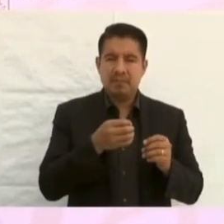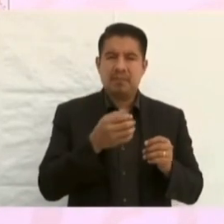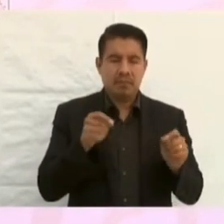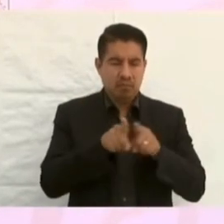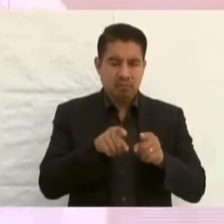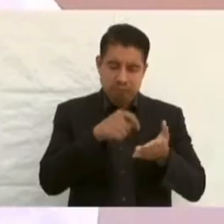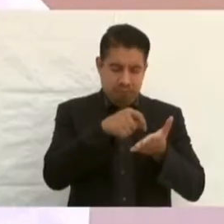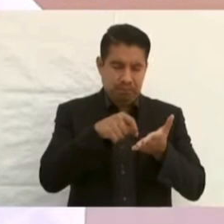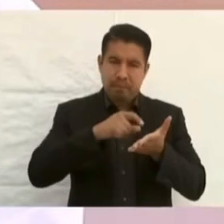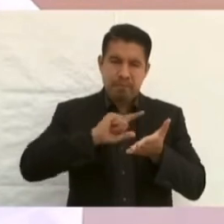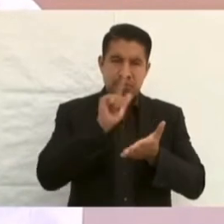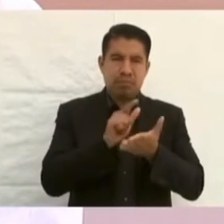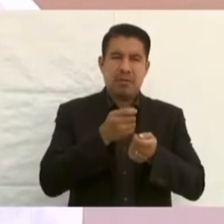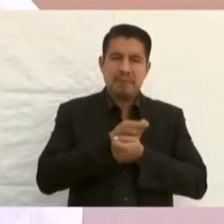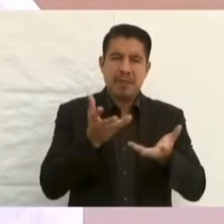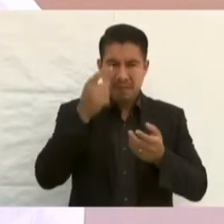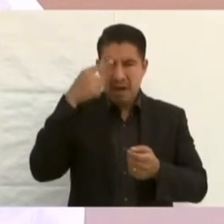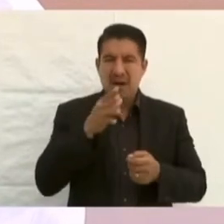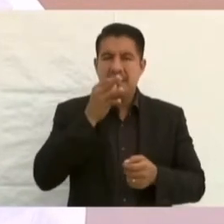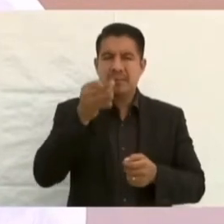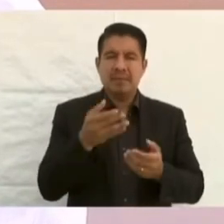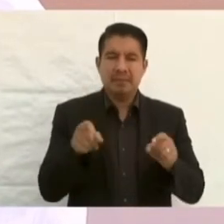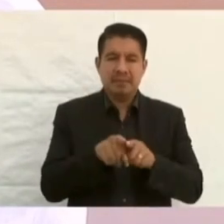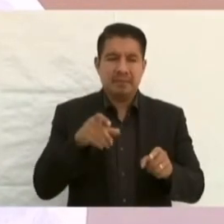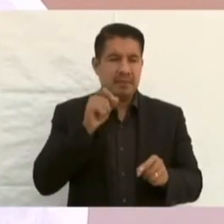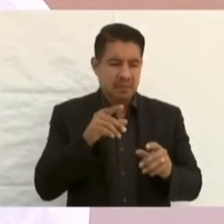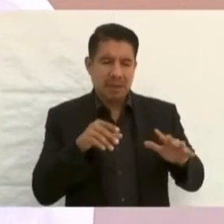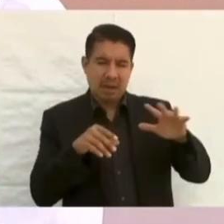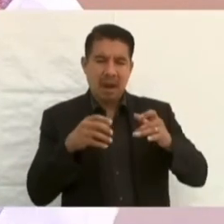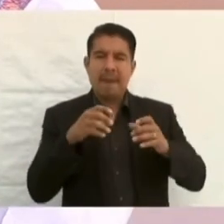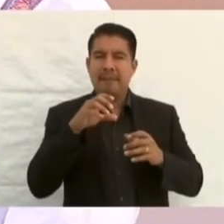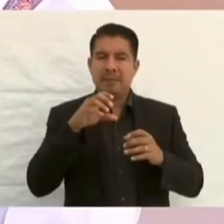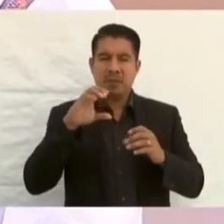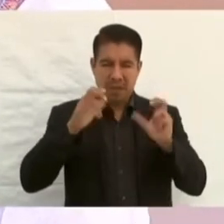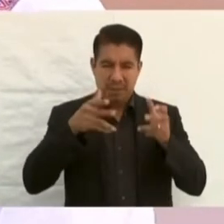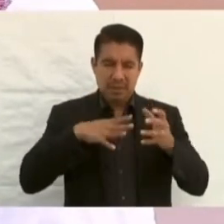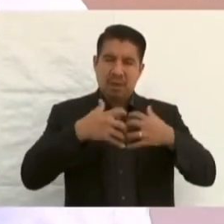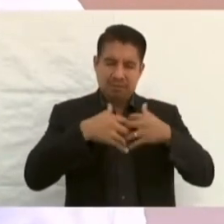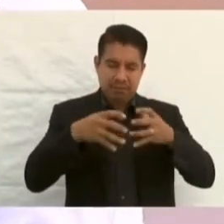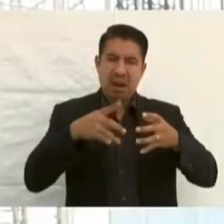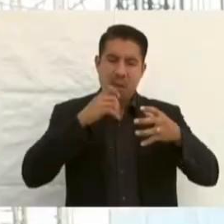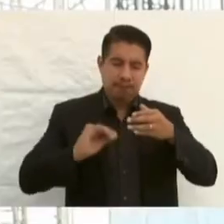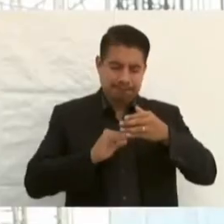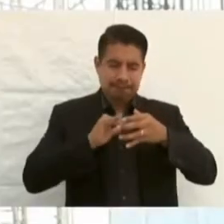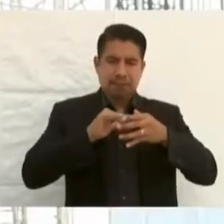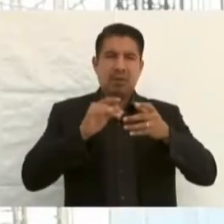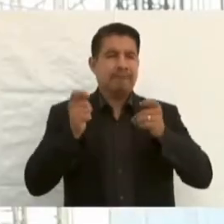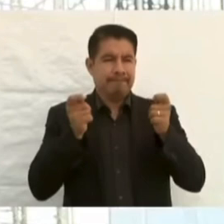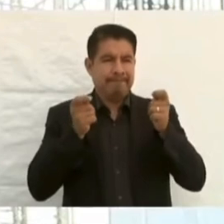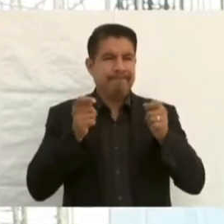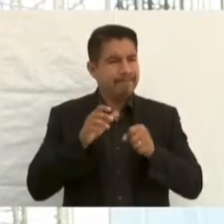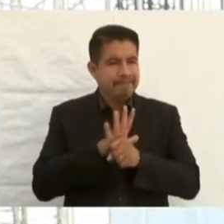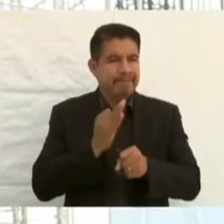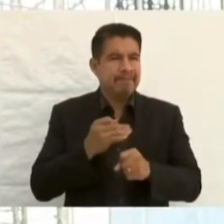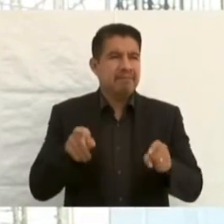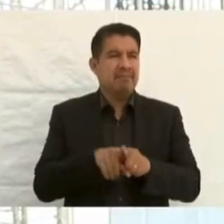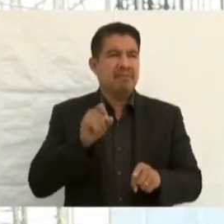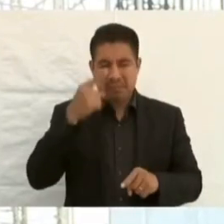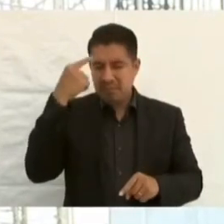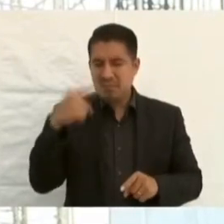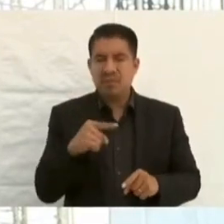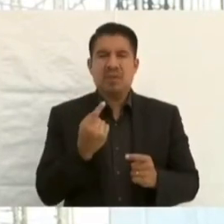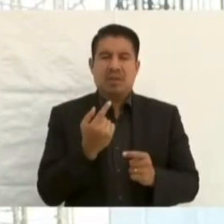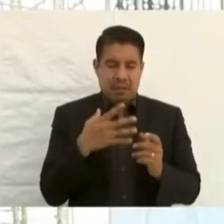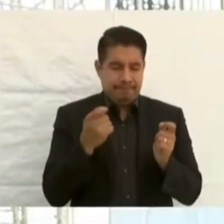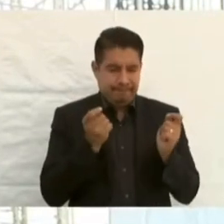a emitir un decreto para que el manejo de la presa de Peñita se ajuste a esquemas